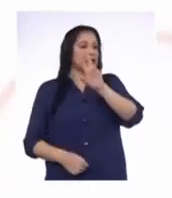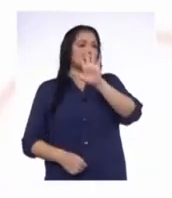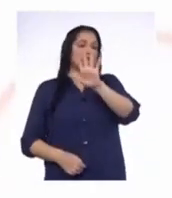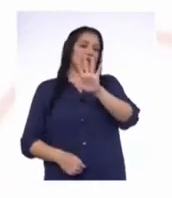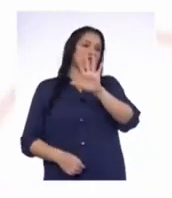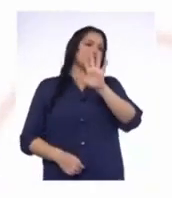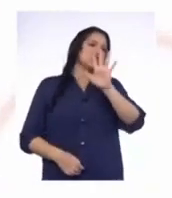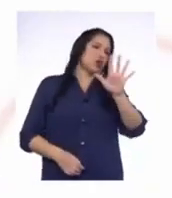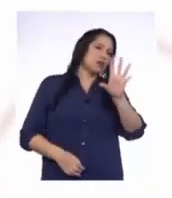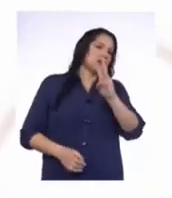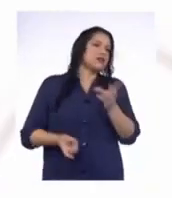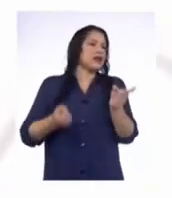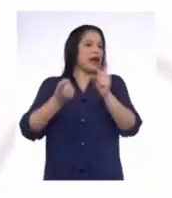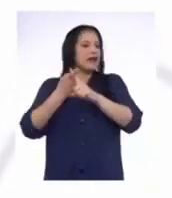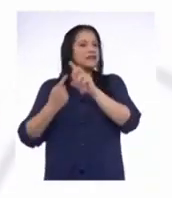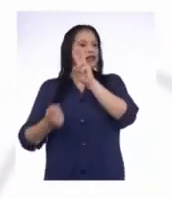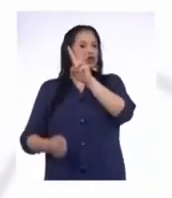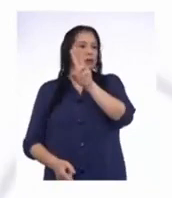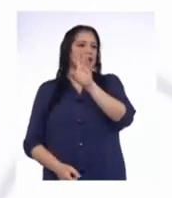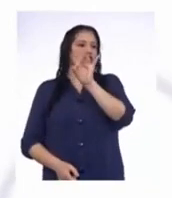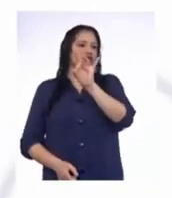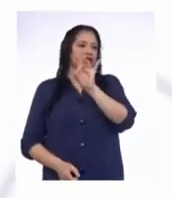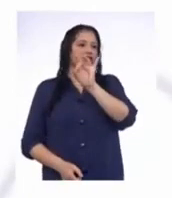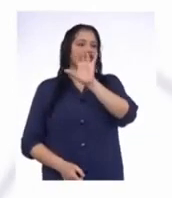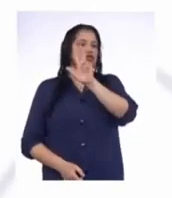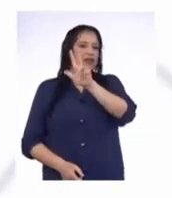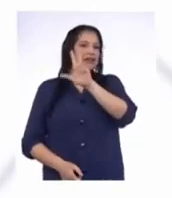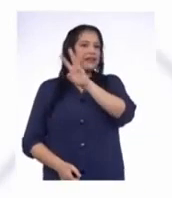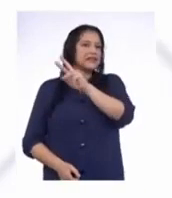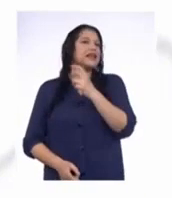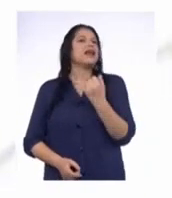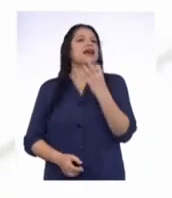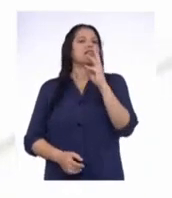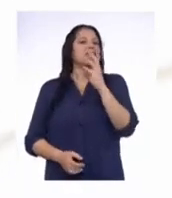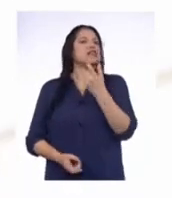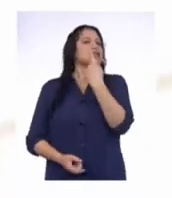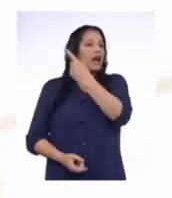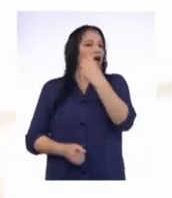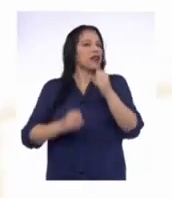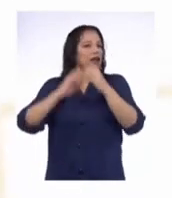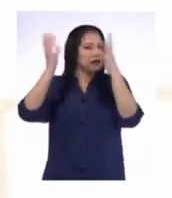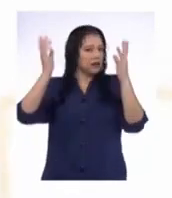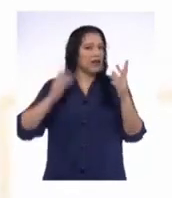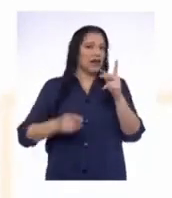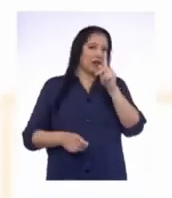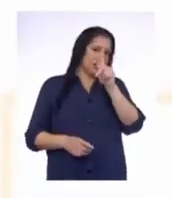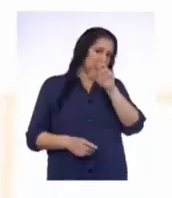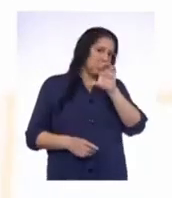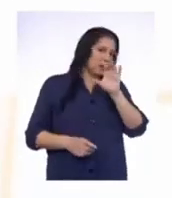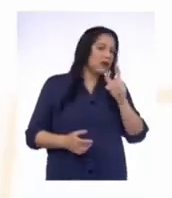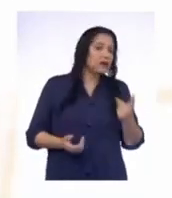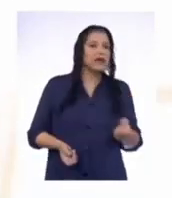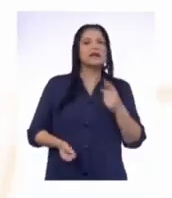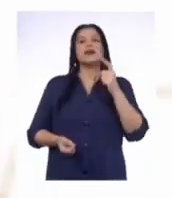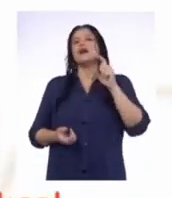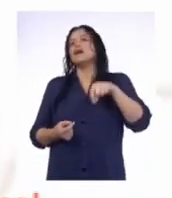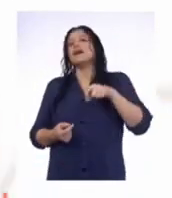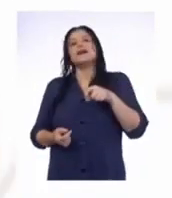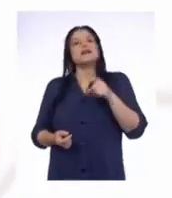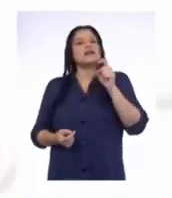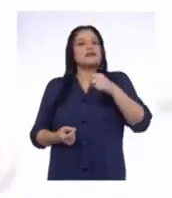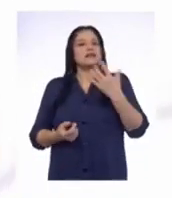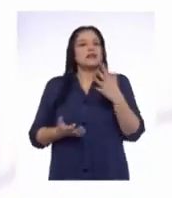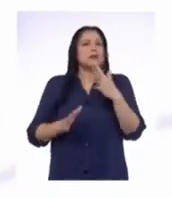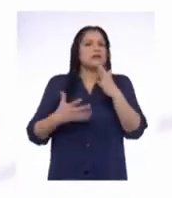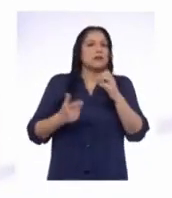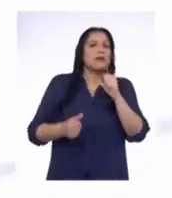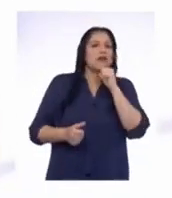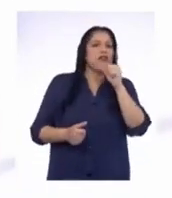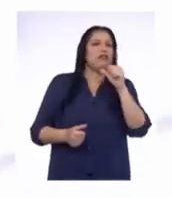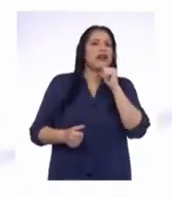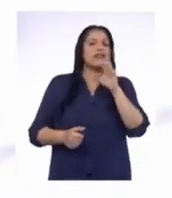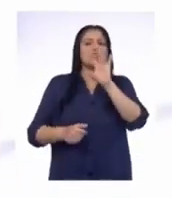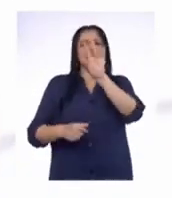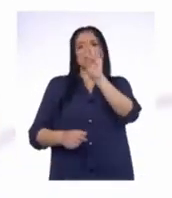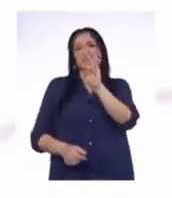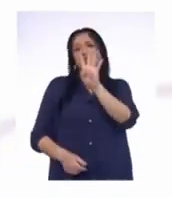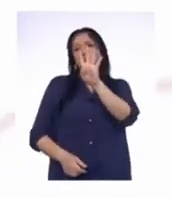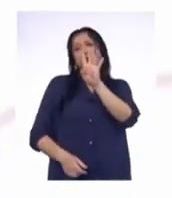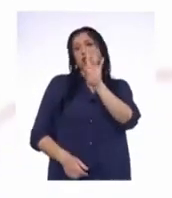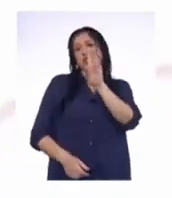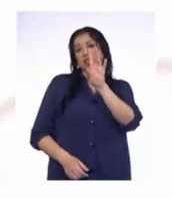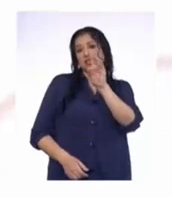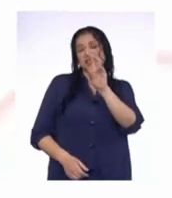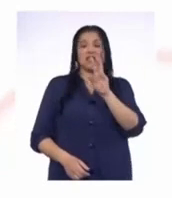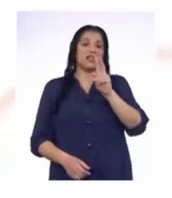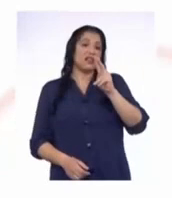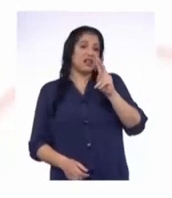a 2.836 kilocalorías diarias aproximadamente, nos daríamos cuenta que aún le queda aproximadamente